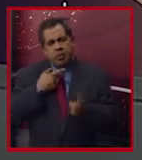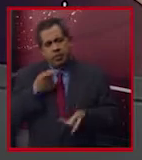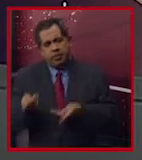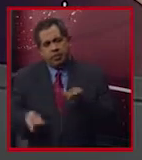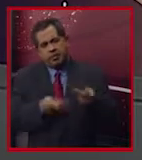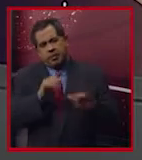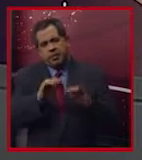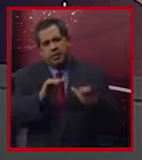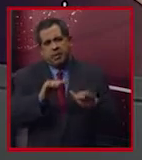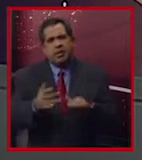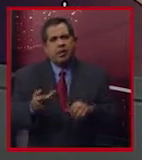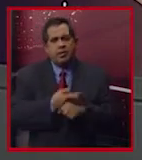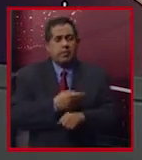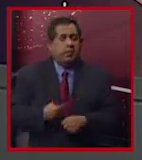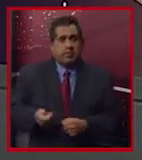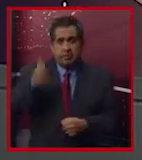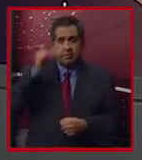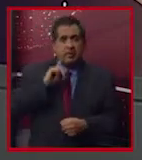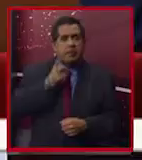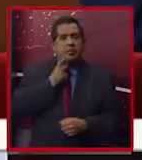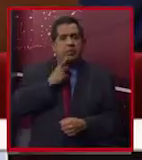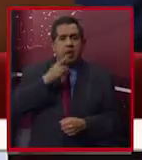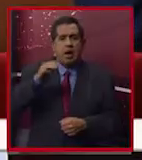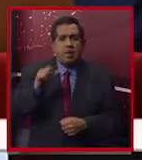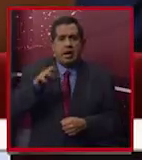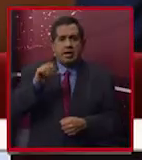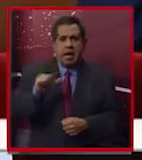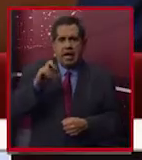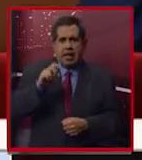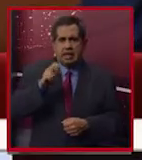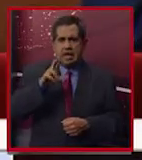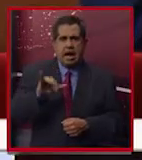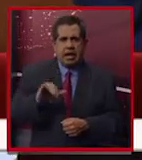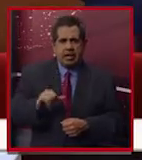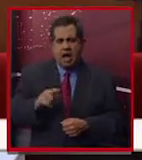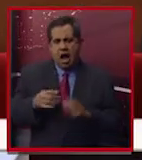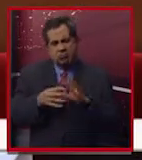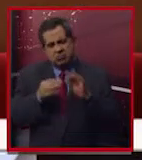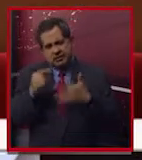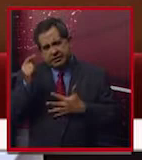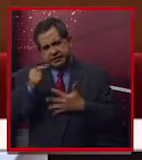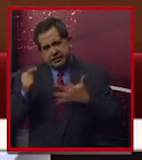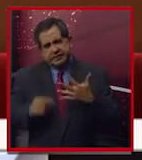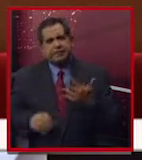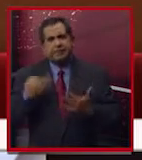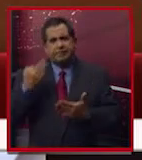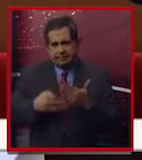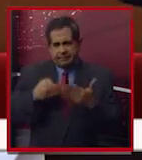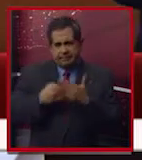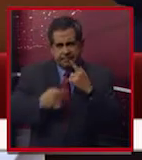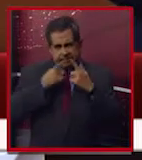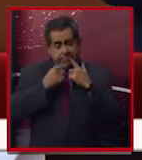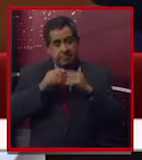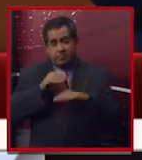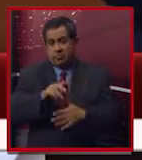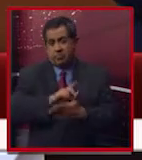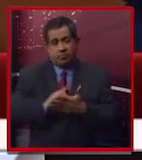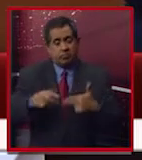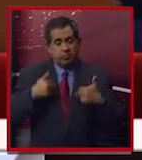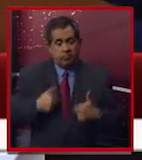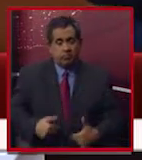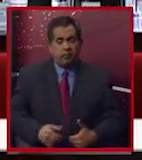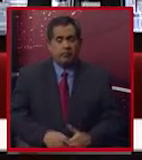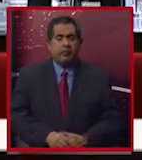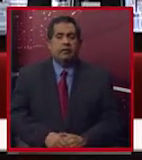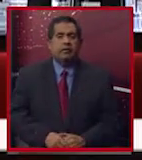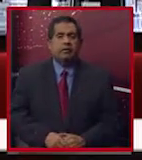grupos parlamentarios. En primer término, la diputada María Candelaria Ochoa enlistó algunos de los asuntos pendientes que hay en el país en el ámbito de los